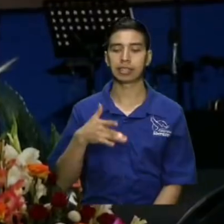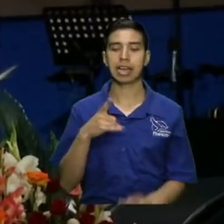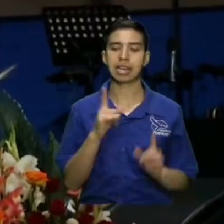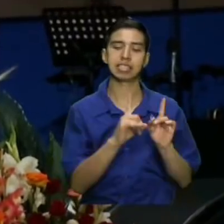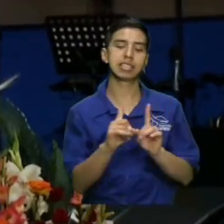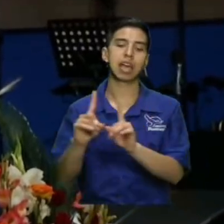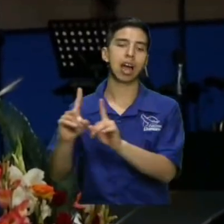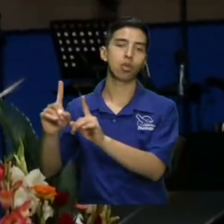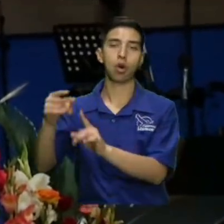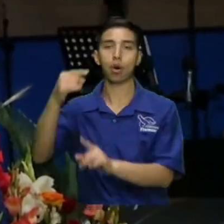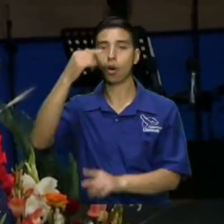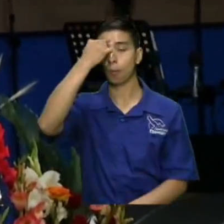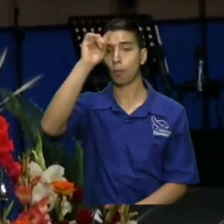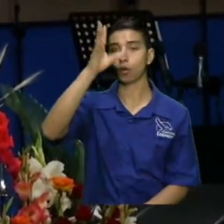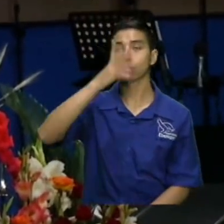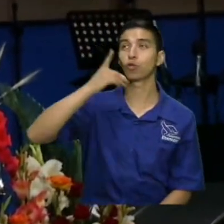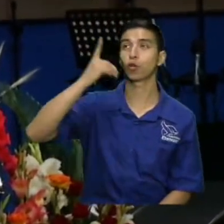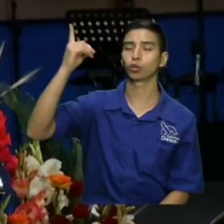¡Aleluya!